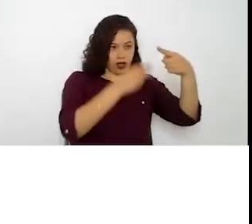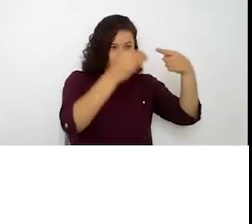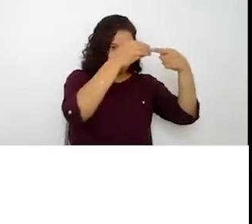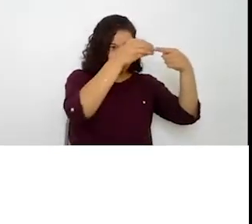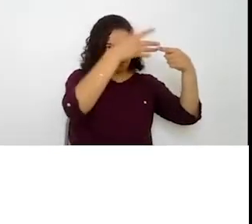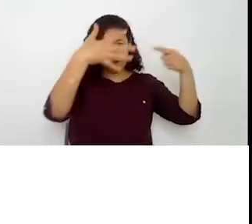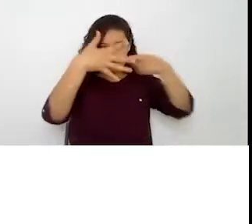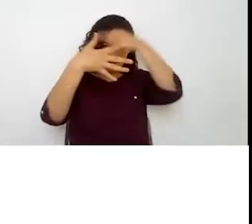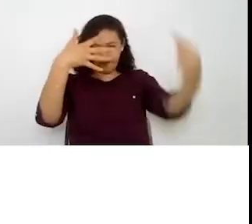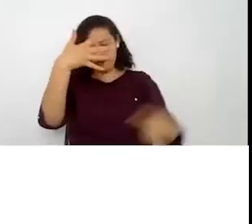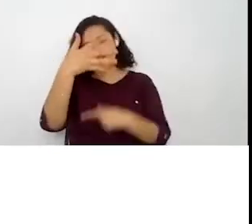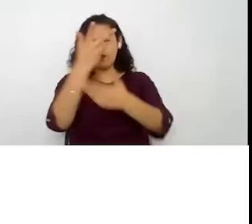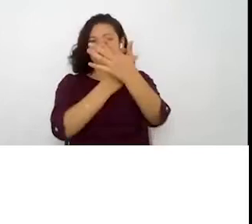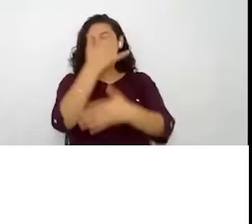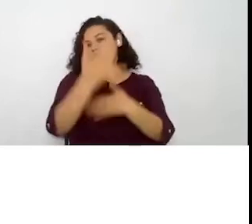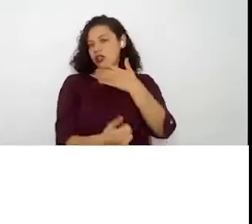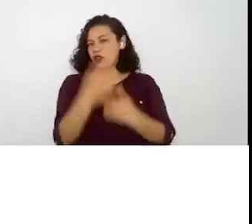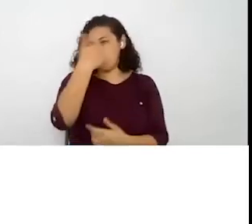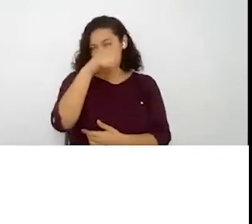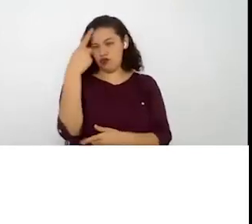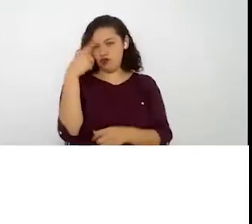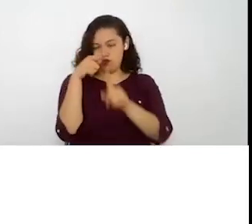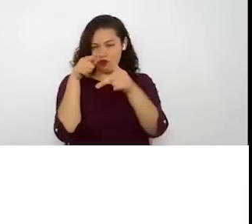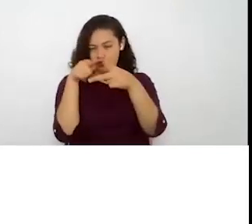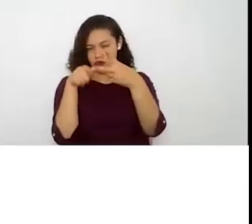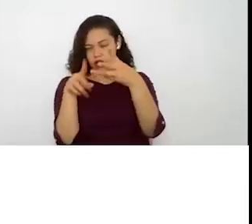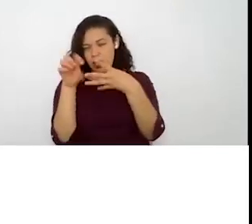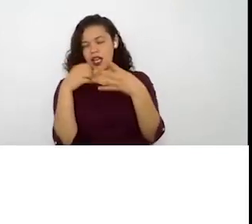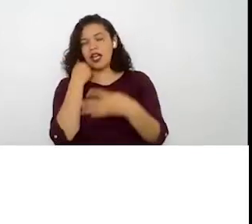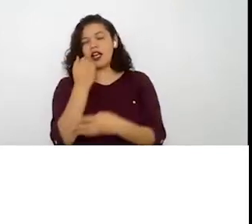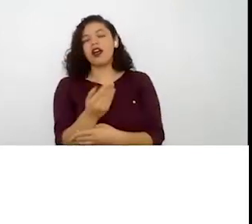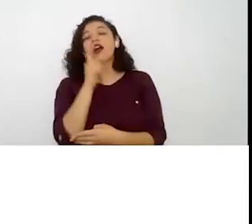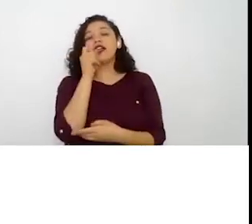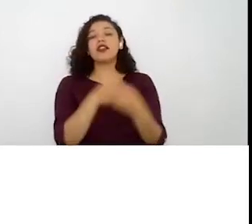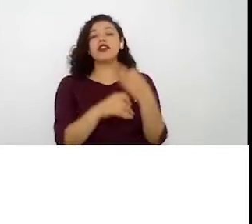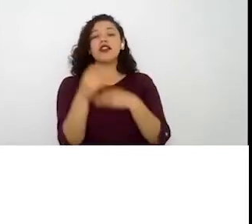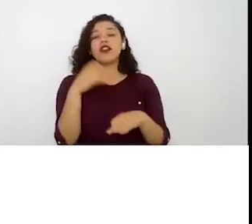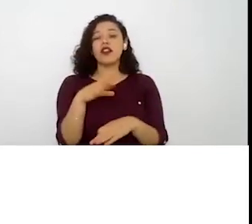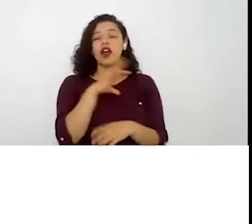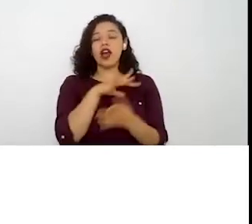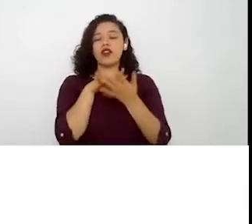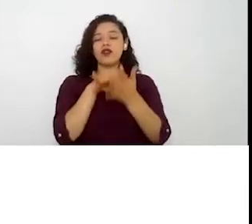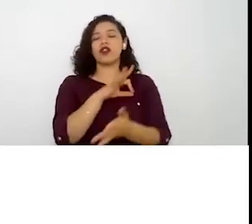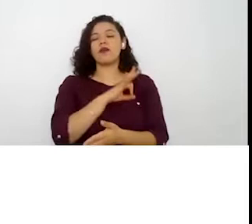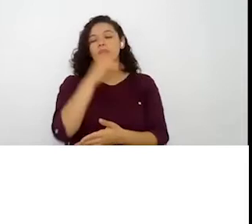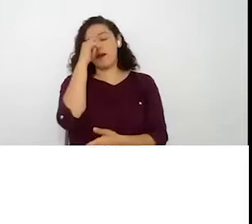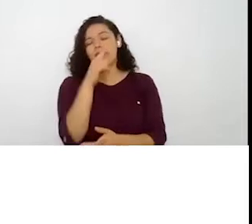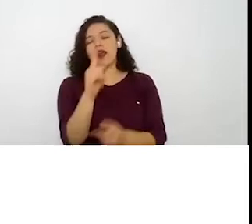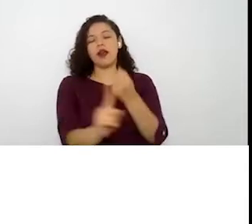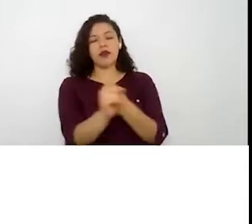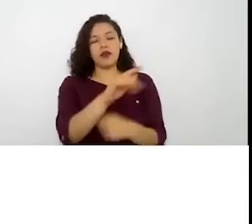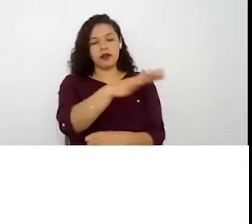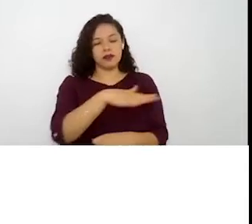objetivos sus metas y todo esto va a permitir contribuir en esta en esta problemática que ya